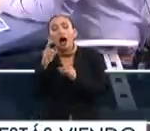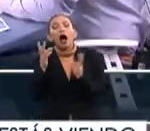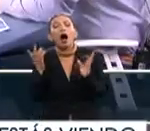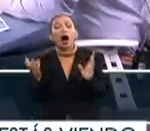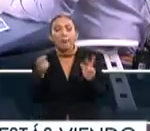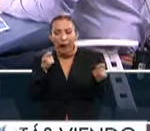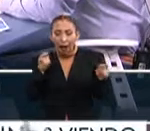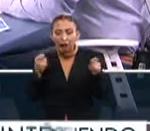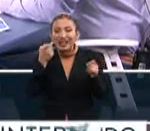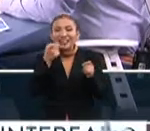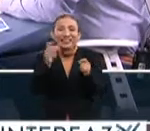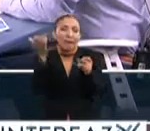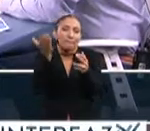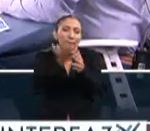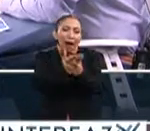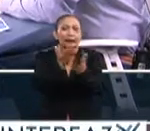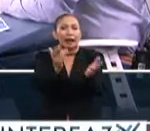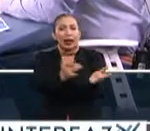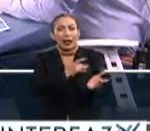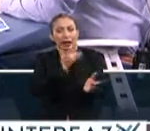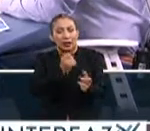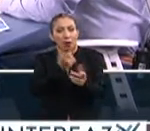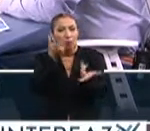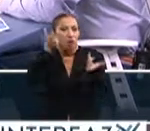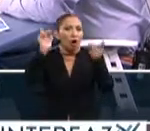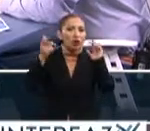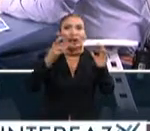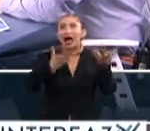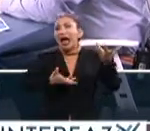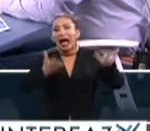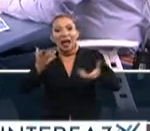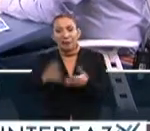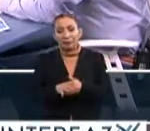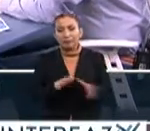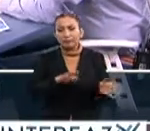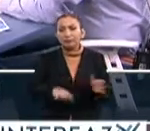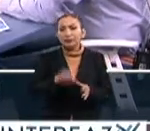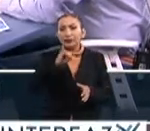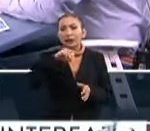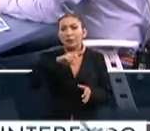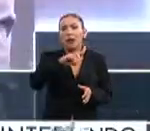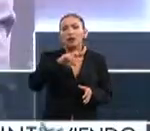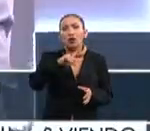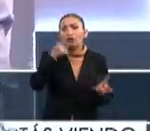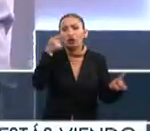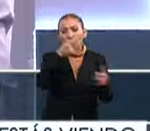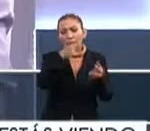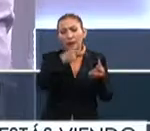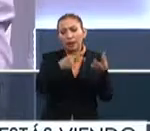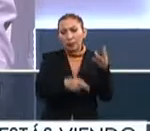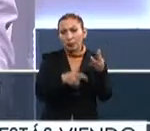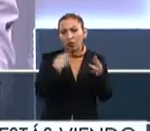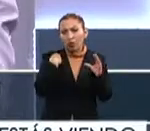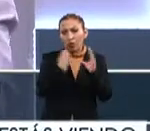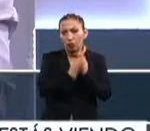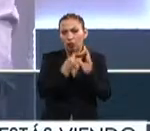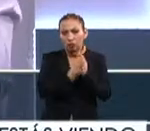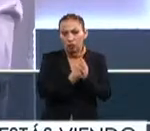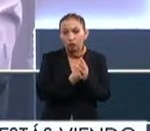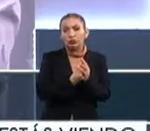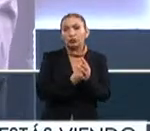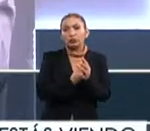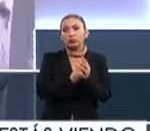controlar esa energía desbordante que tiene. Y Manuel, estos objetivos de este MOOC, por